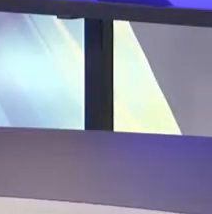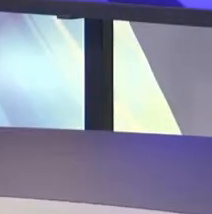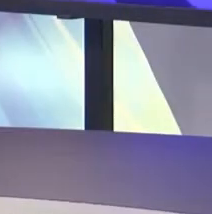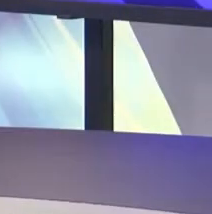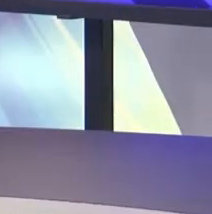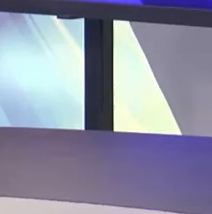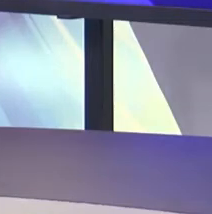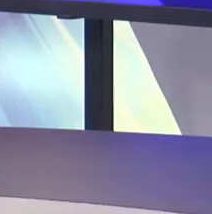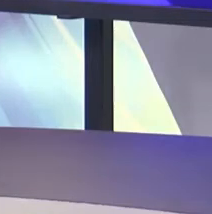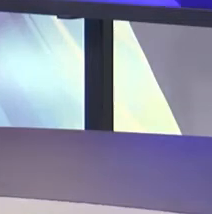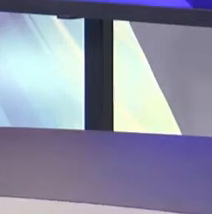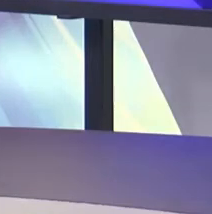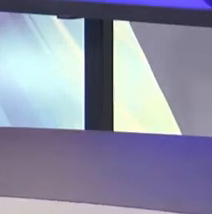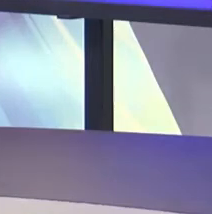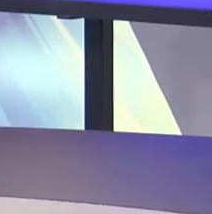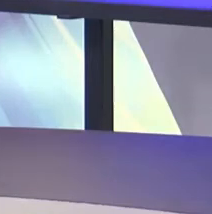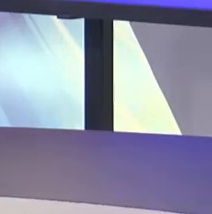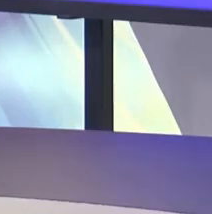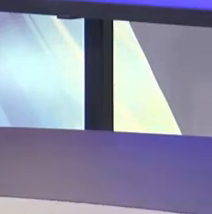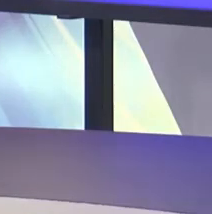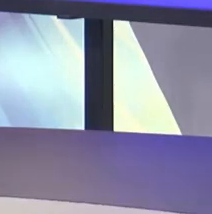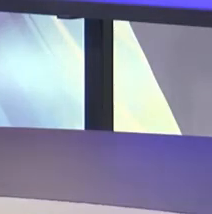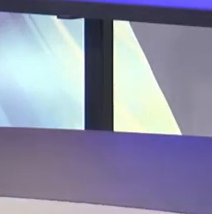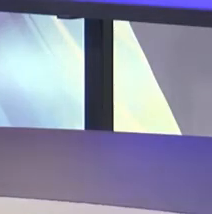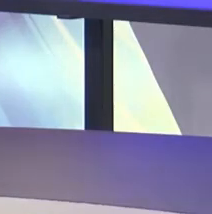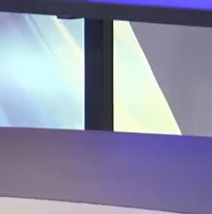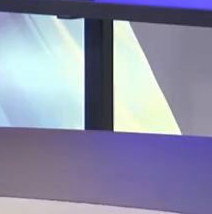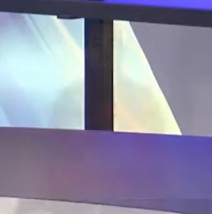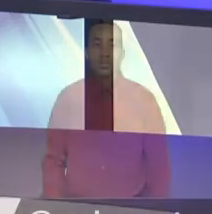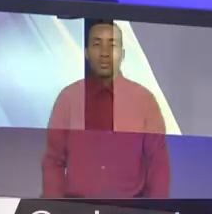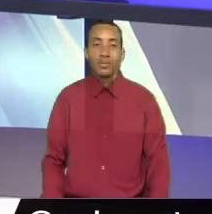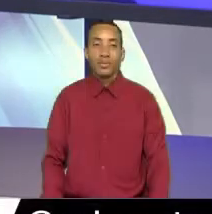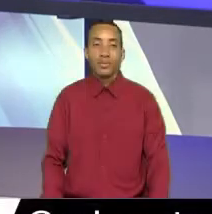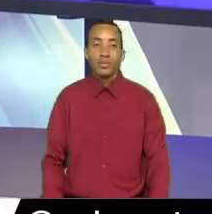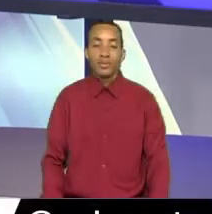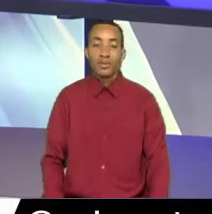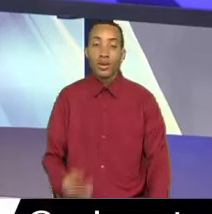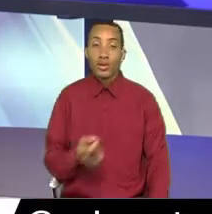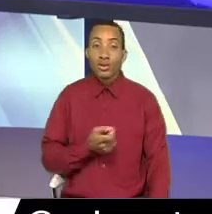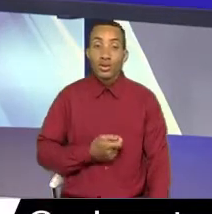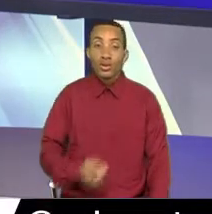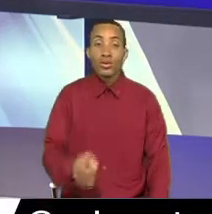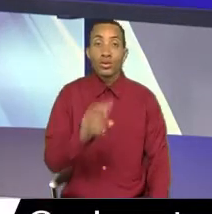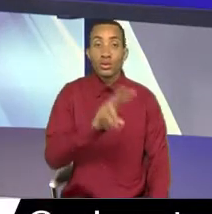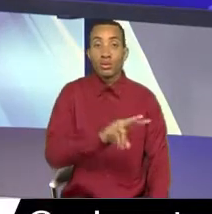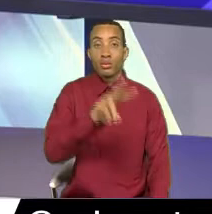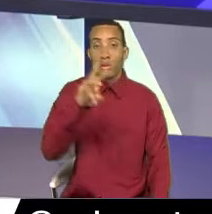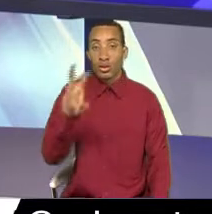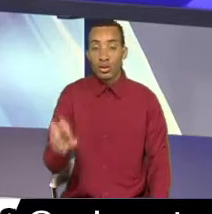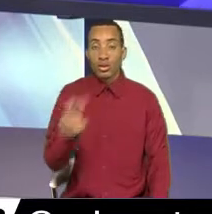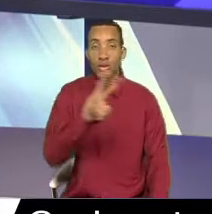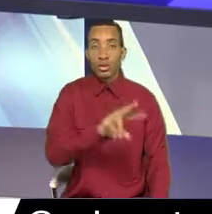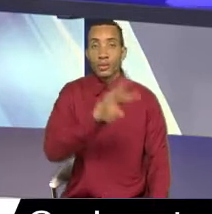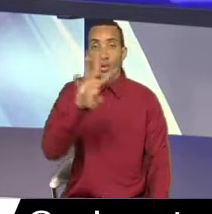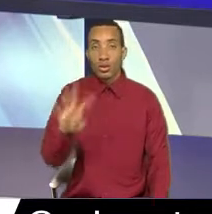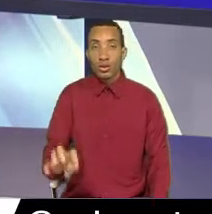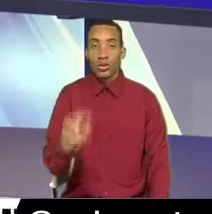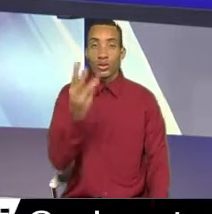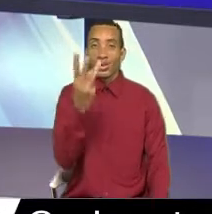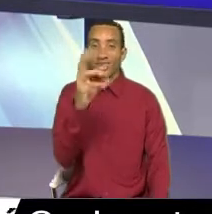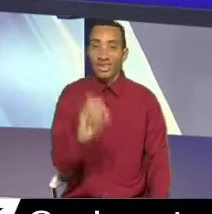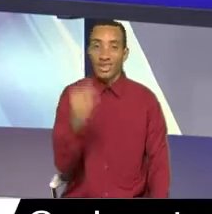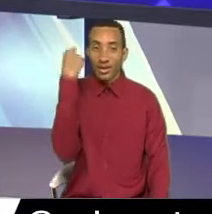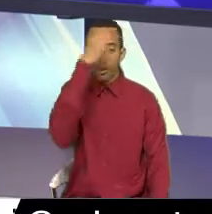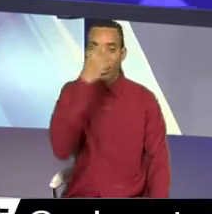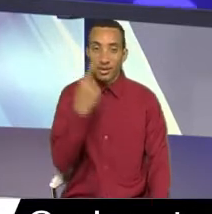Para el próximo 28, 29 y 30 de septiembre, Barranca Bermeja se vestirá de arte, baile, cultura y deporte en el marco